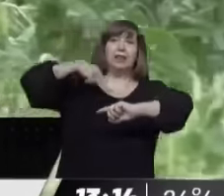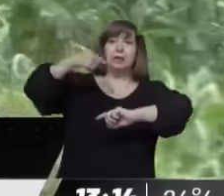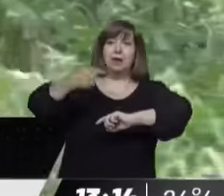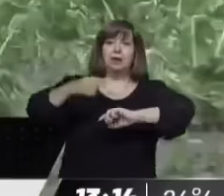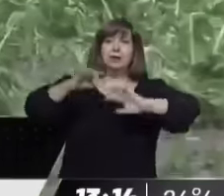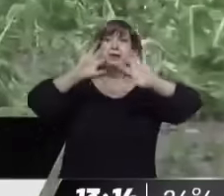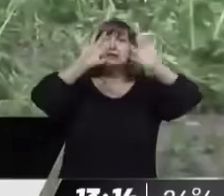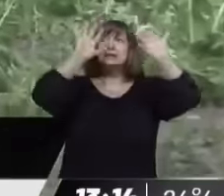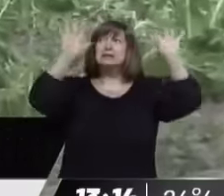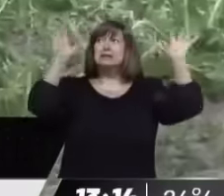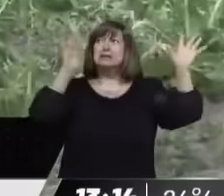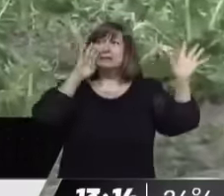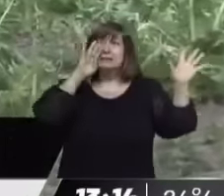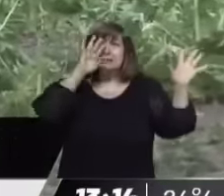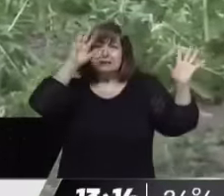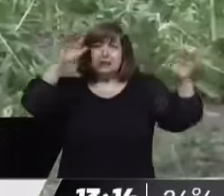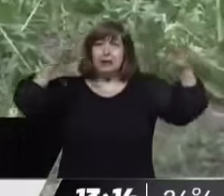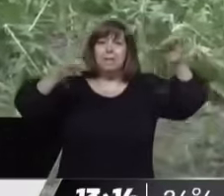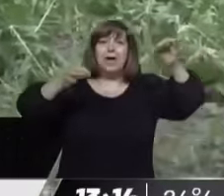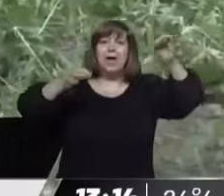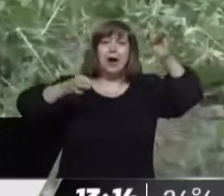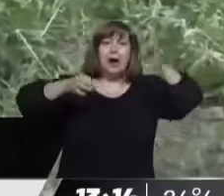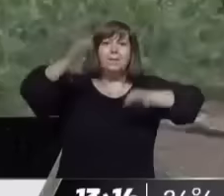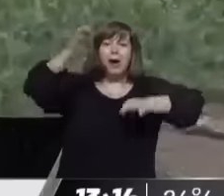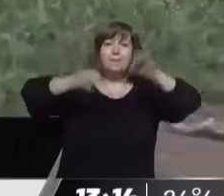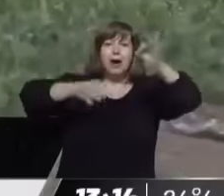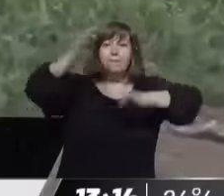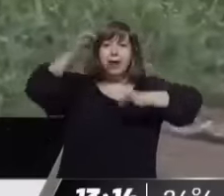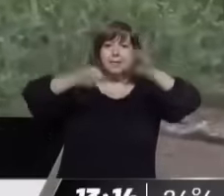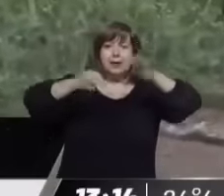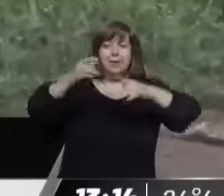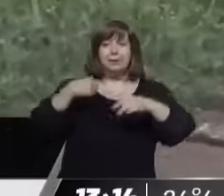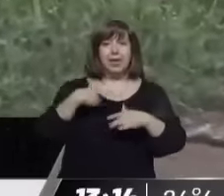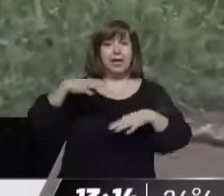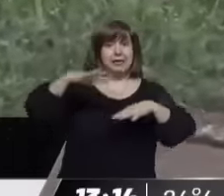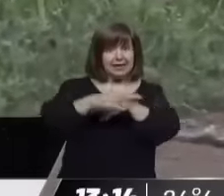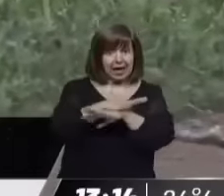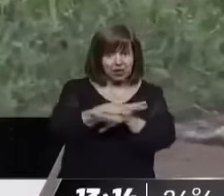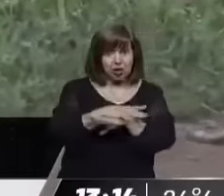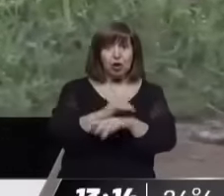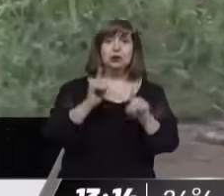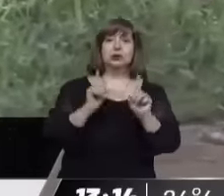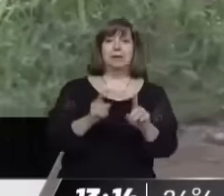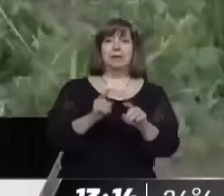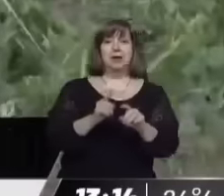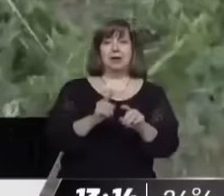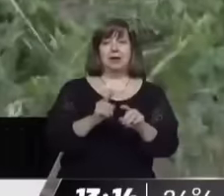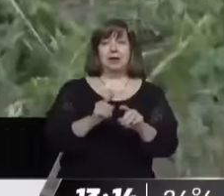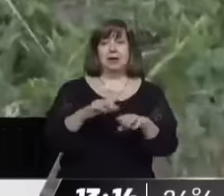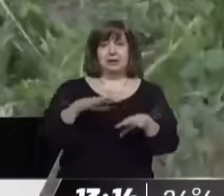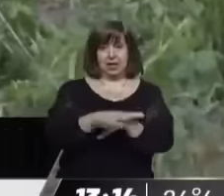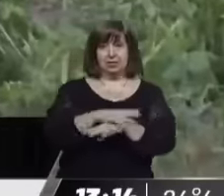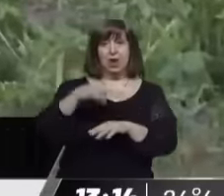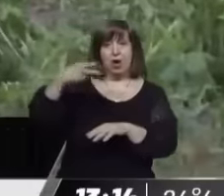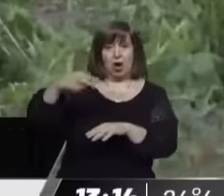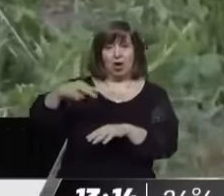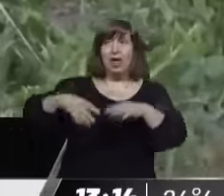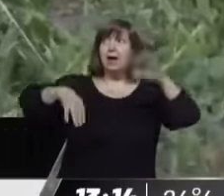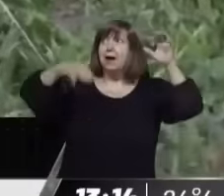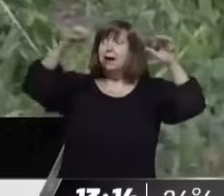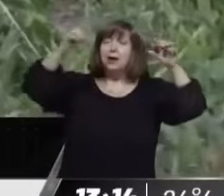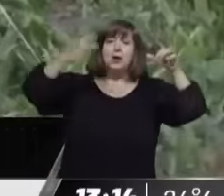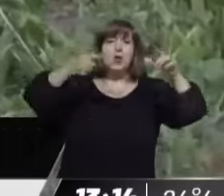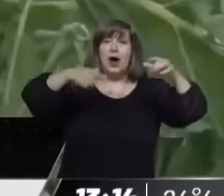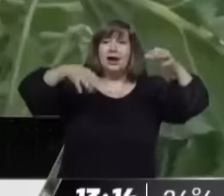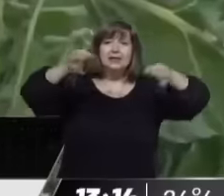cielo totalmente encapotado y la piedra que hizo lo que quiso. En la ciudad hubo momentos donde llovía también fuerte, pero no con